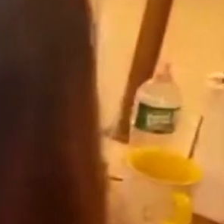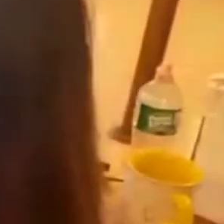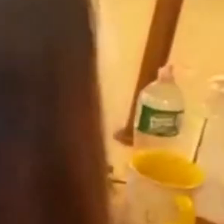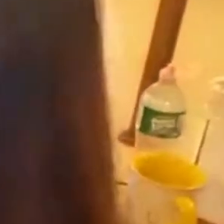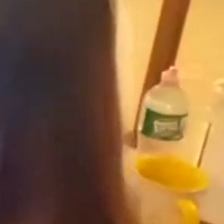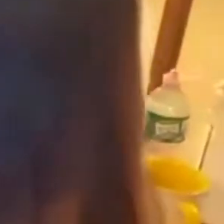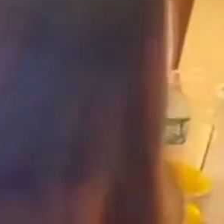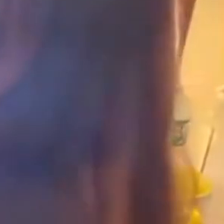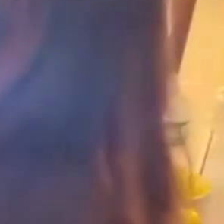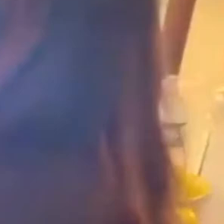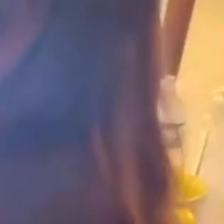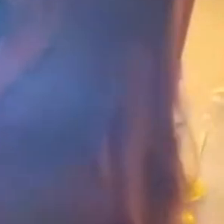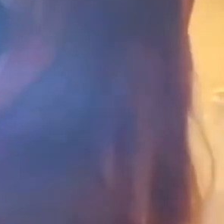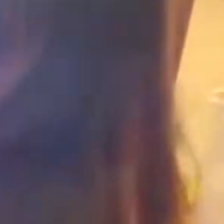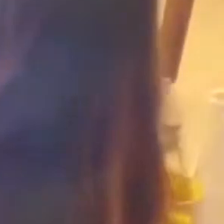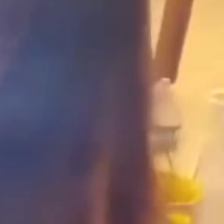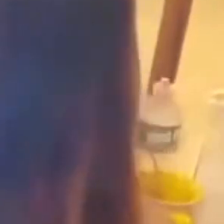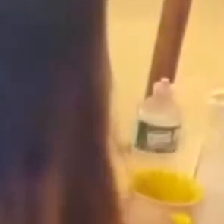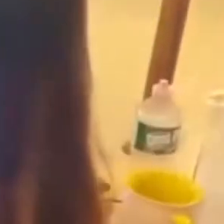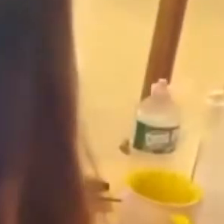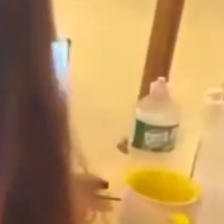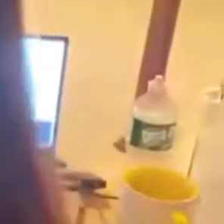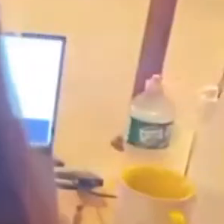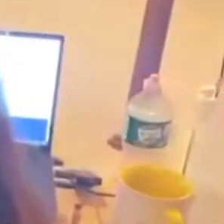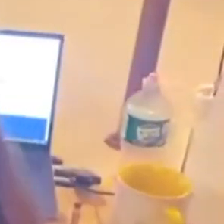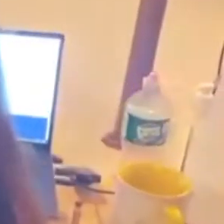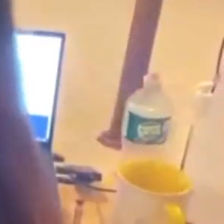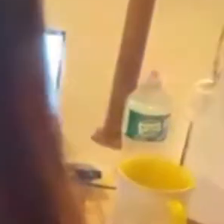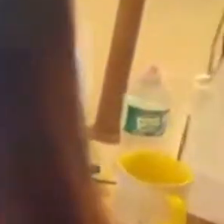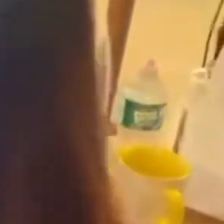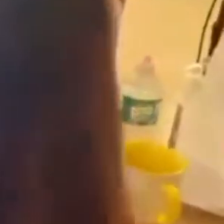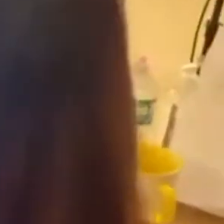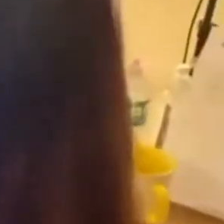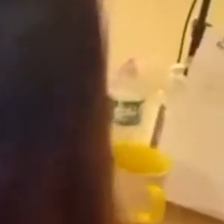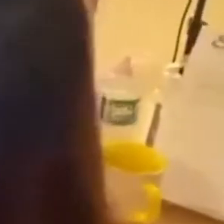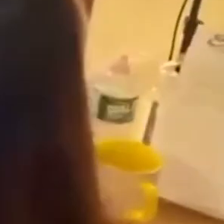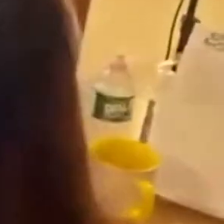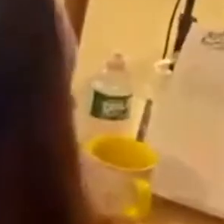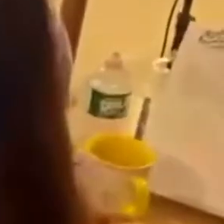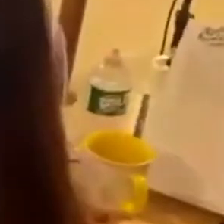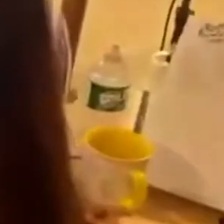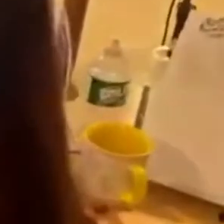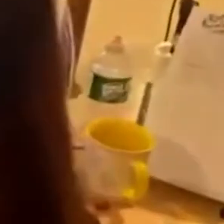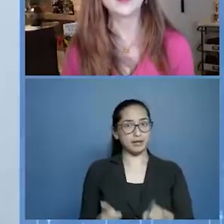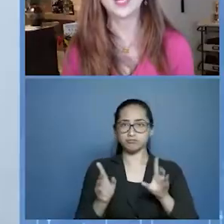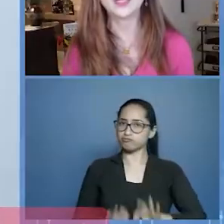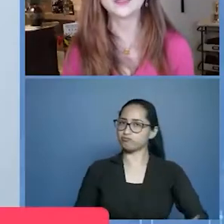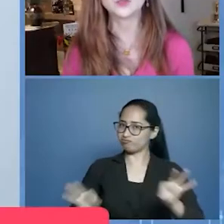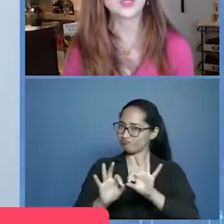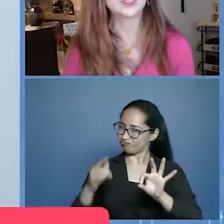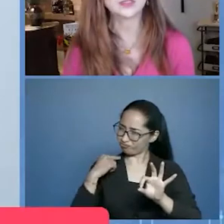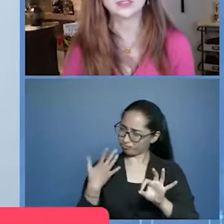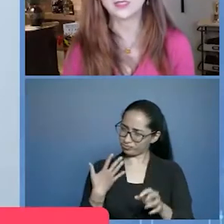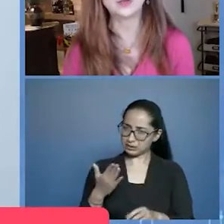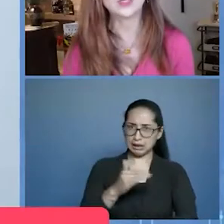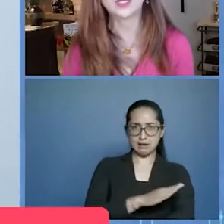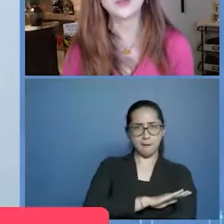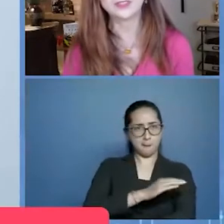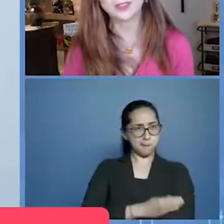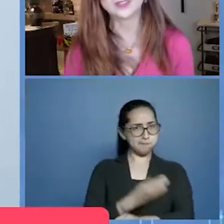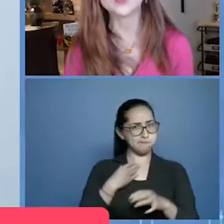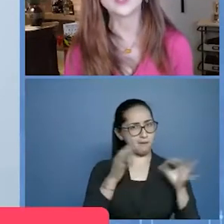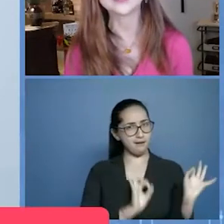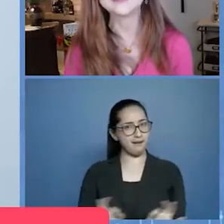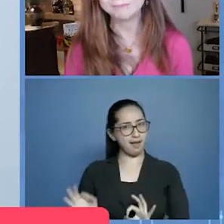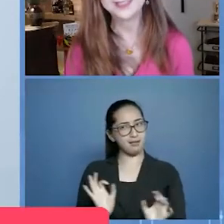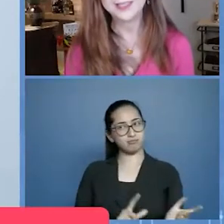Traten de utilizar ese conocimiento como su mejor arma, que siempre las tomen muy bien preparadas, porque esa es la mejor